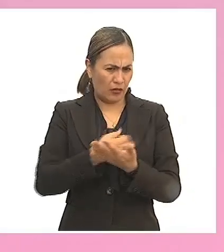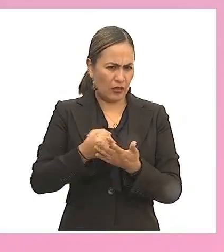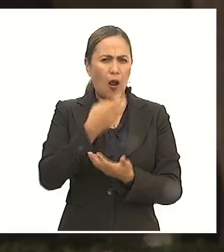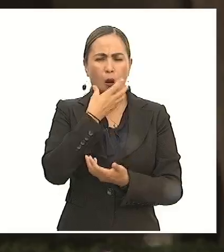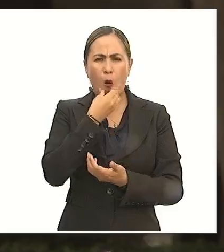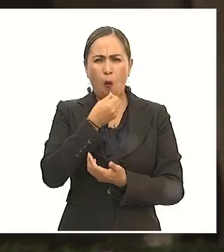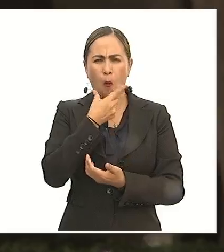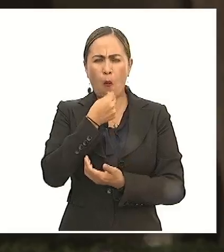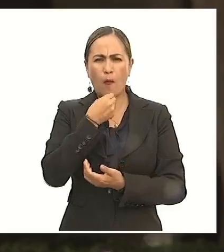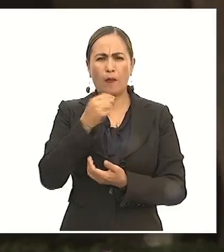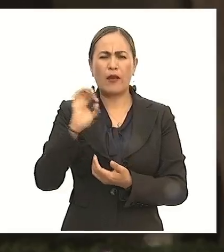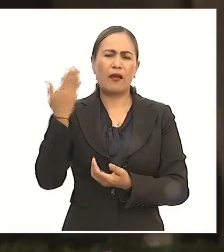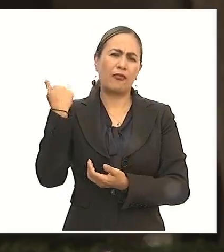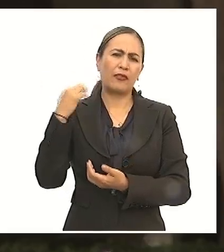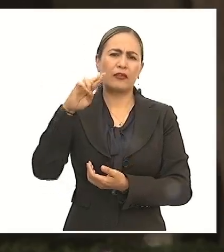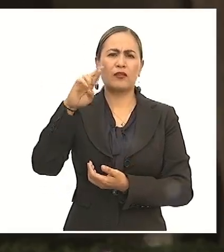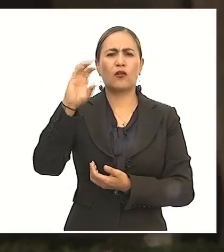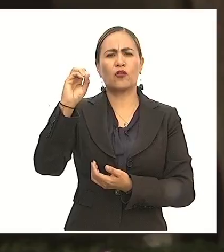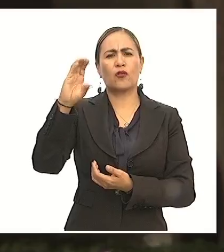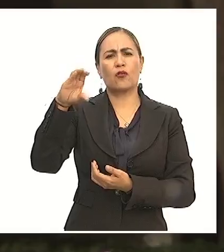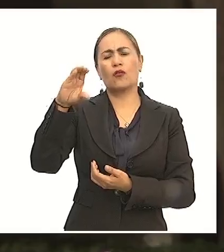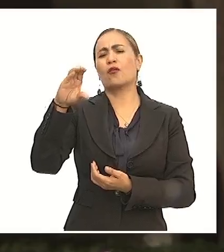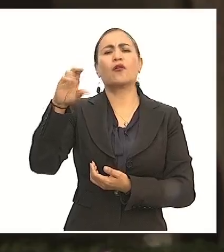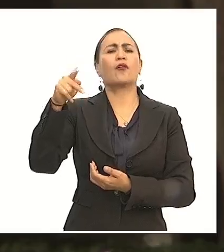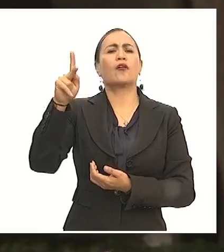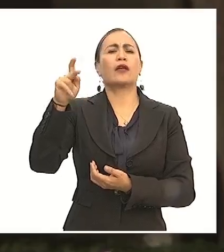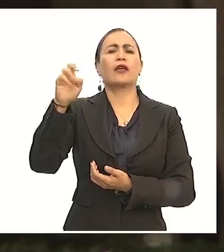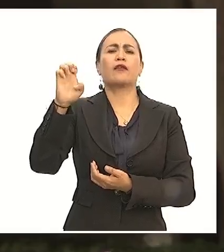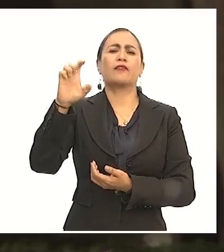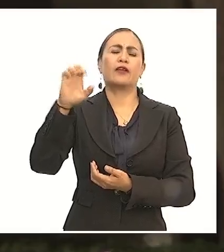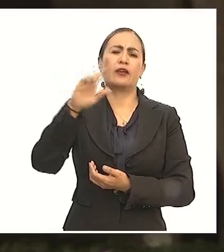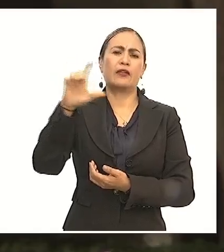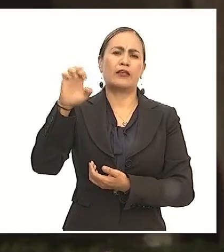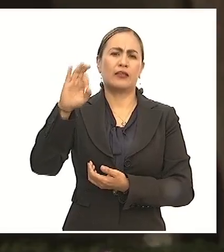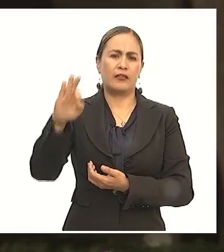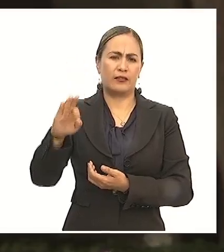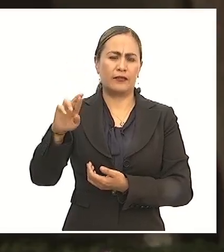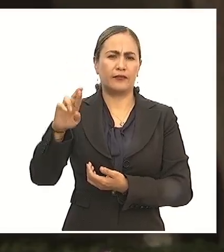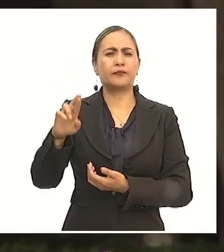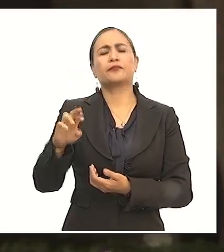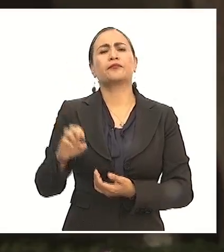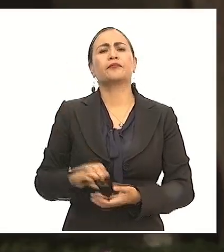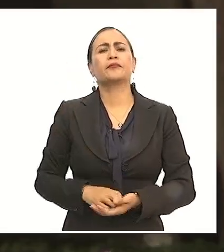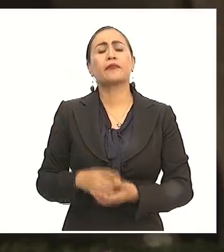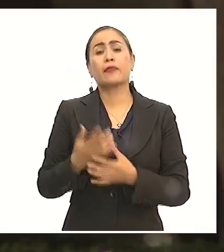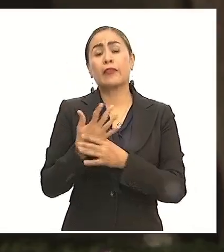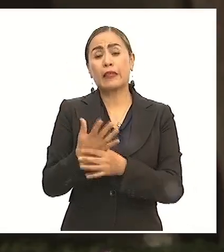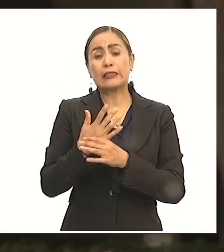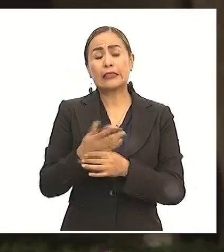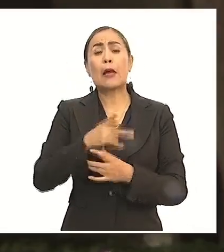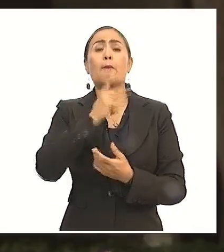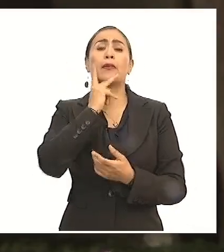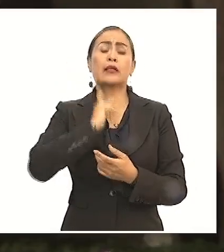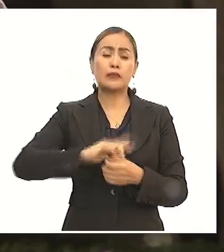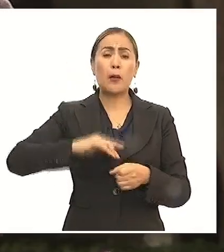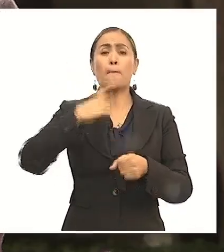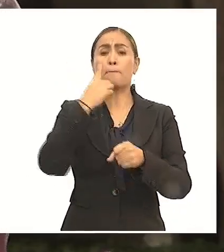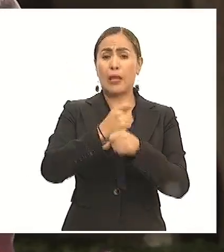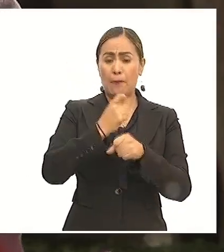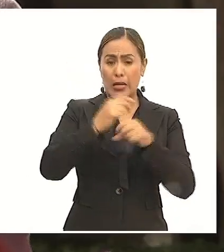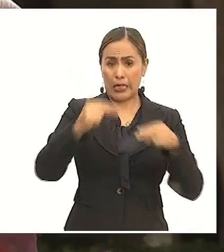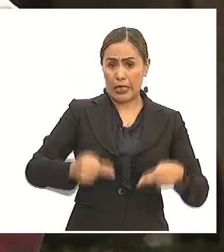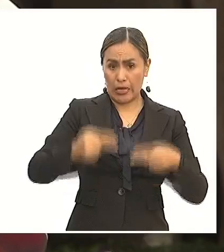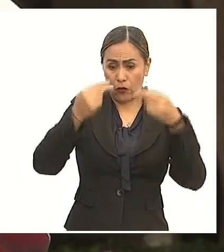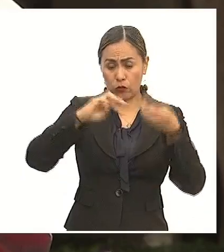Rockefeller, decía el mejor negocio del mundo es el petróleo y el segundo mejor negocio